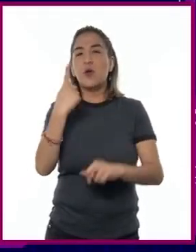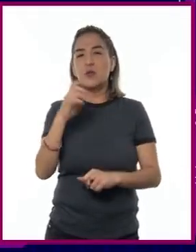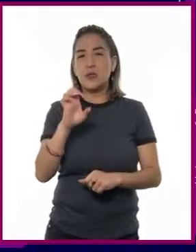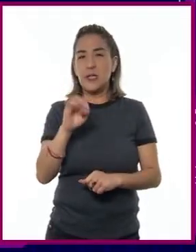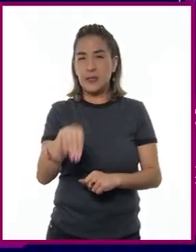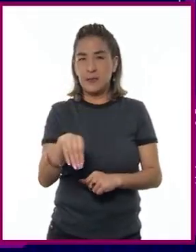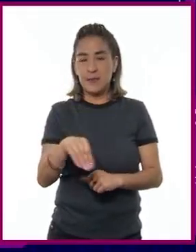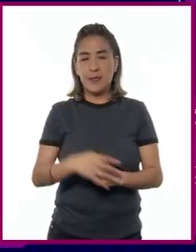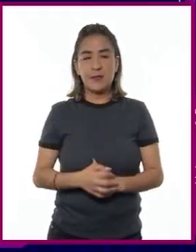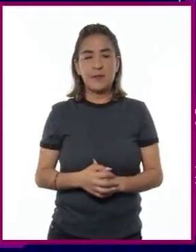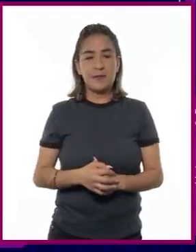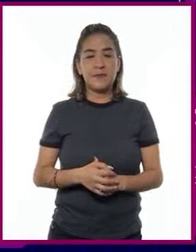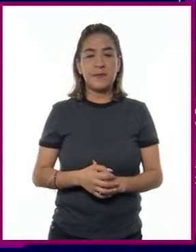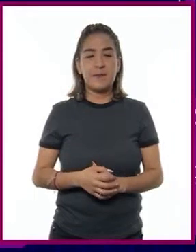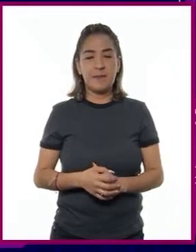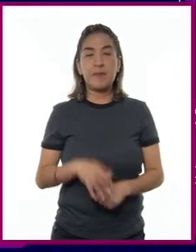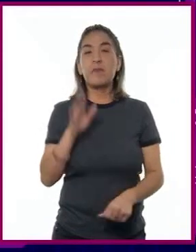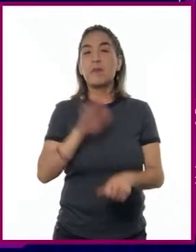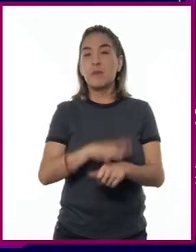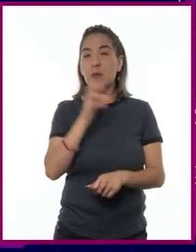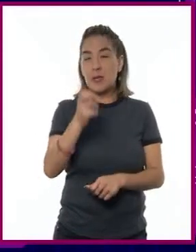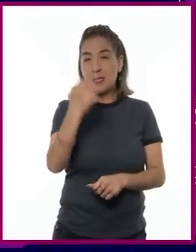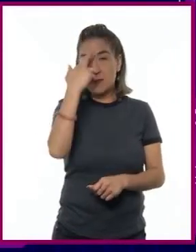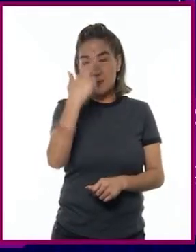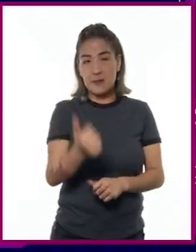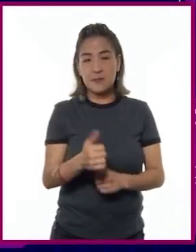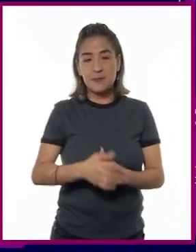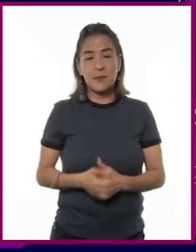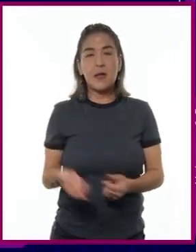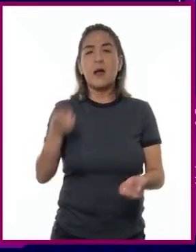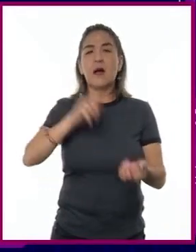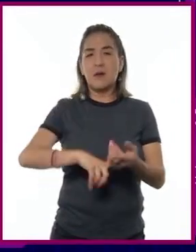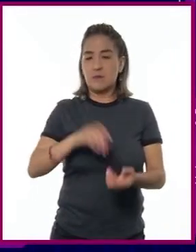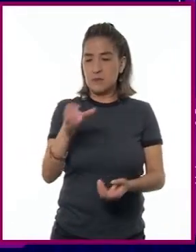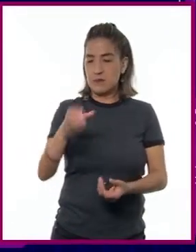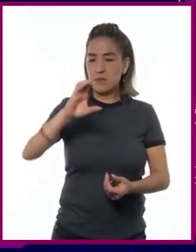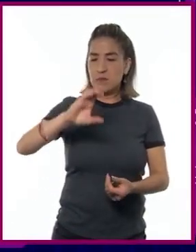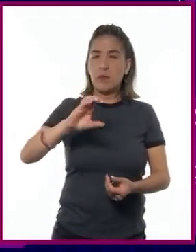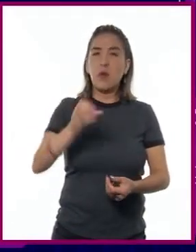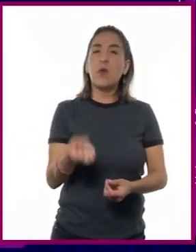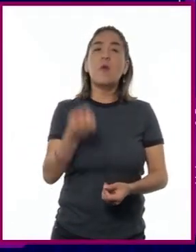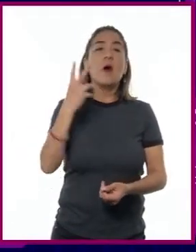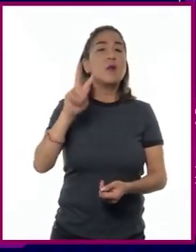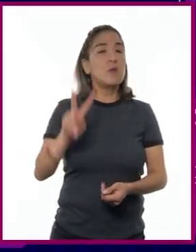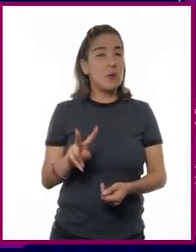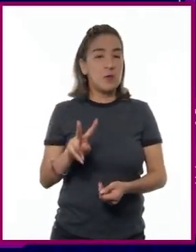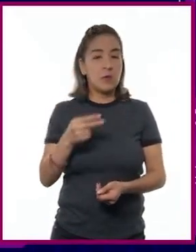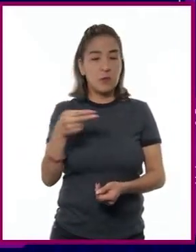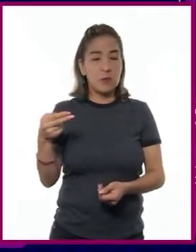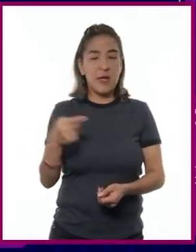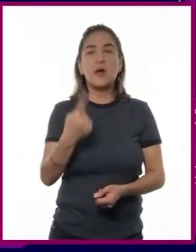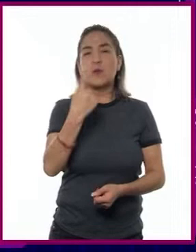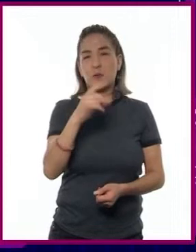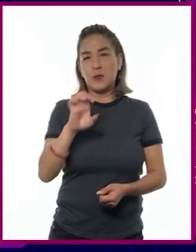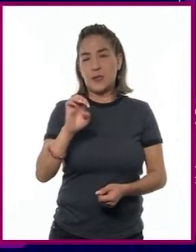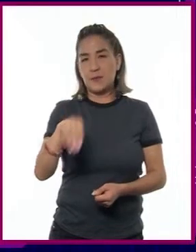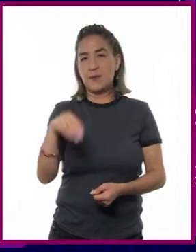centímetro. Por lo tanto, el volumen del cubo es de 1 centímetro